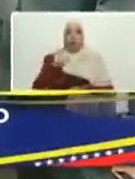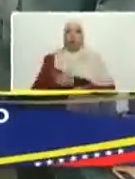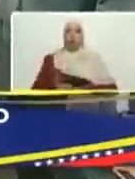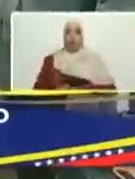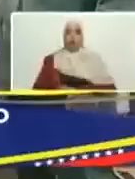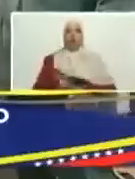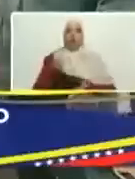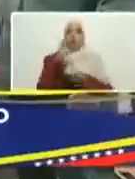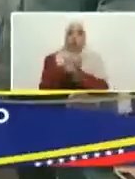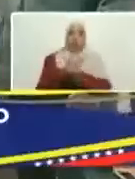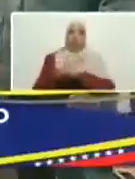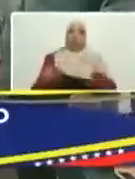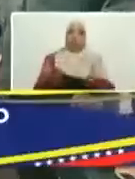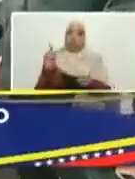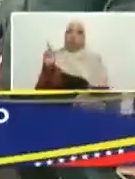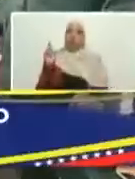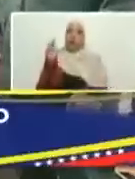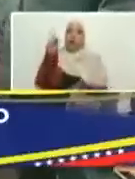democracia participativa